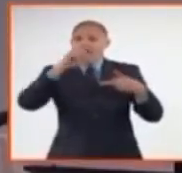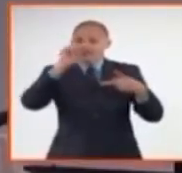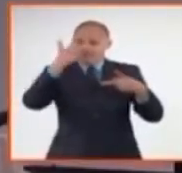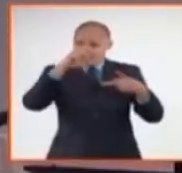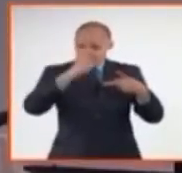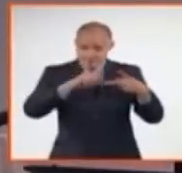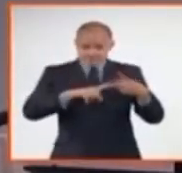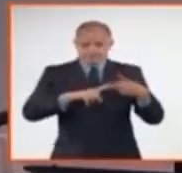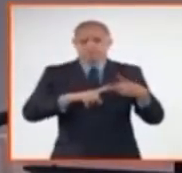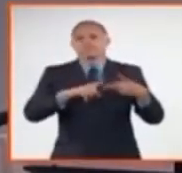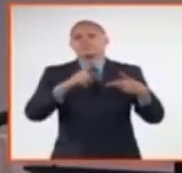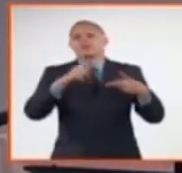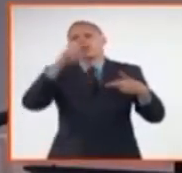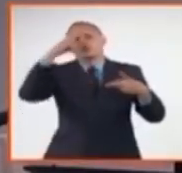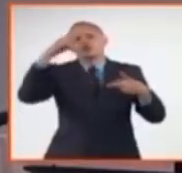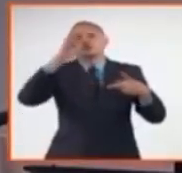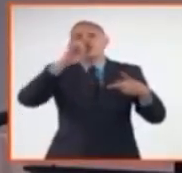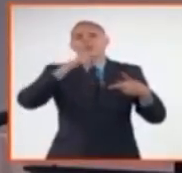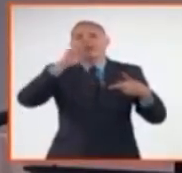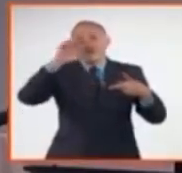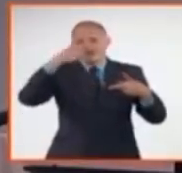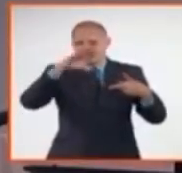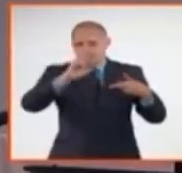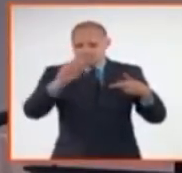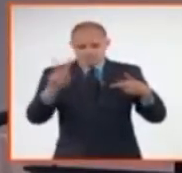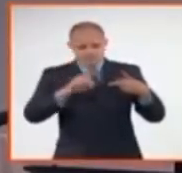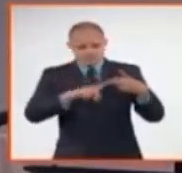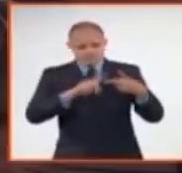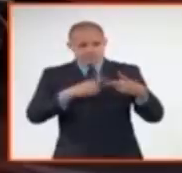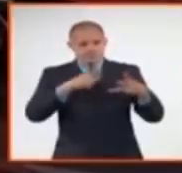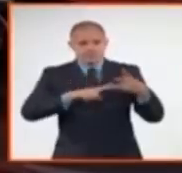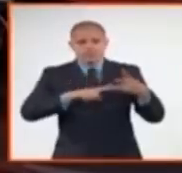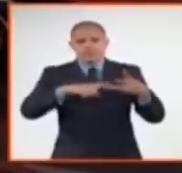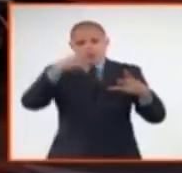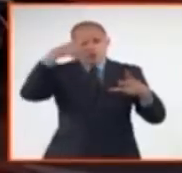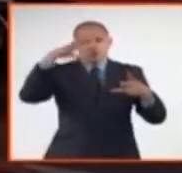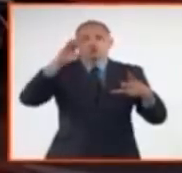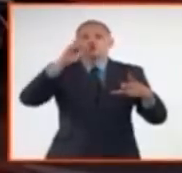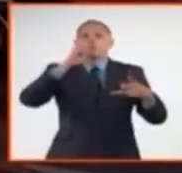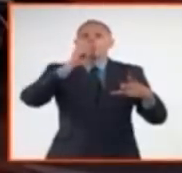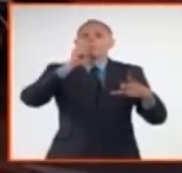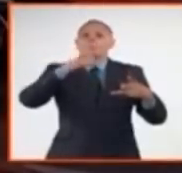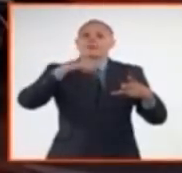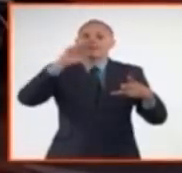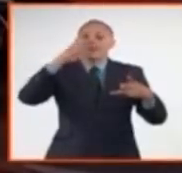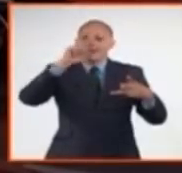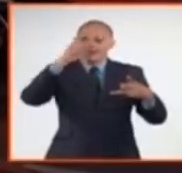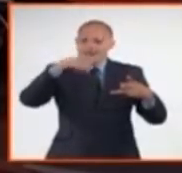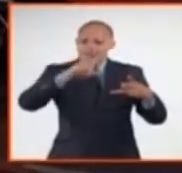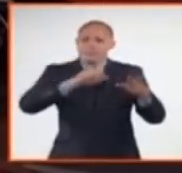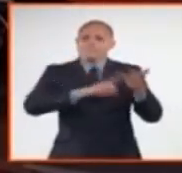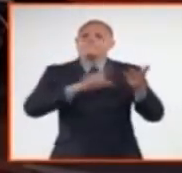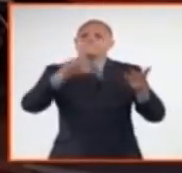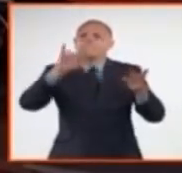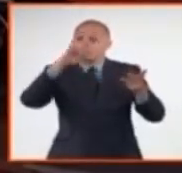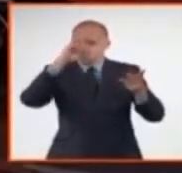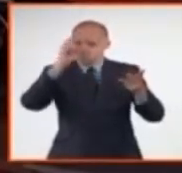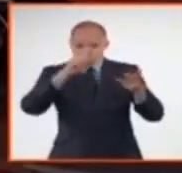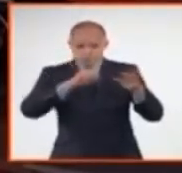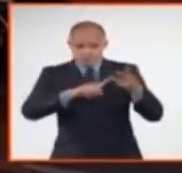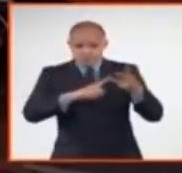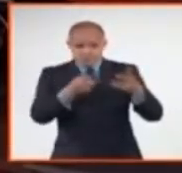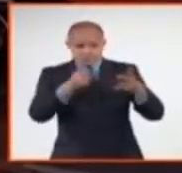importante pues donde penny 3 bits pues puede ser un buen antídoto pudiera verse contra la transmisión